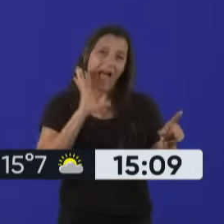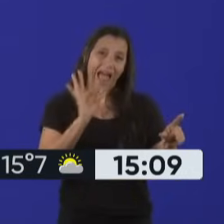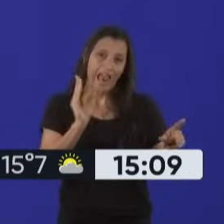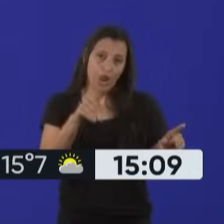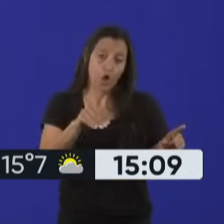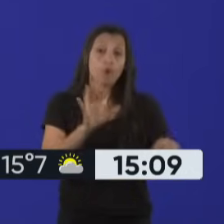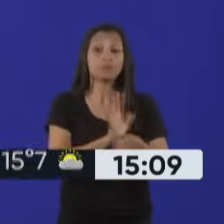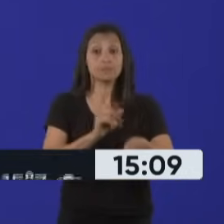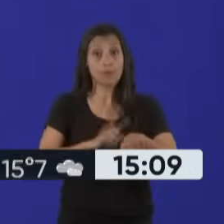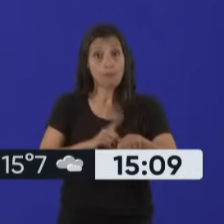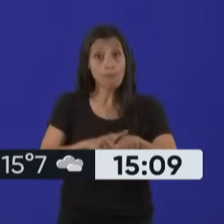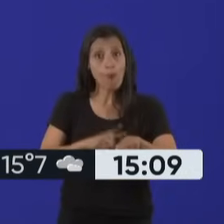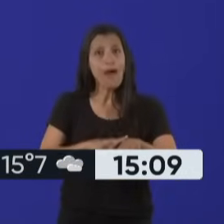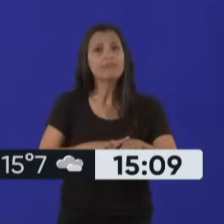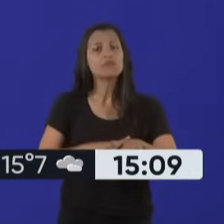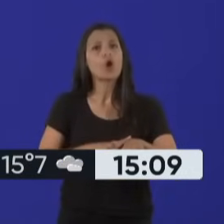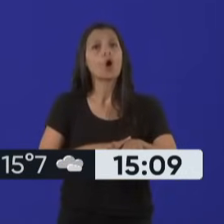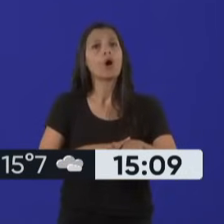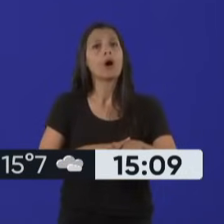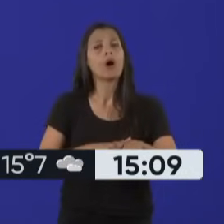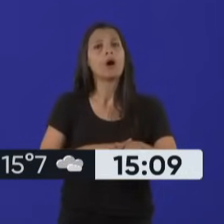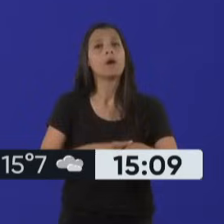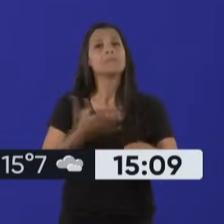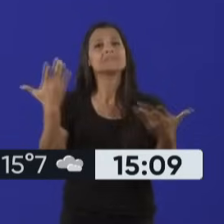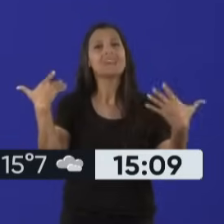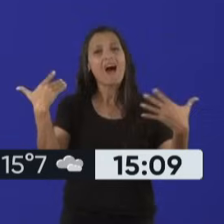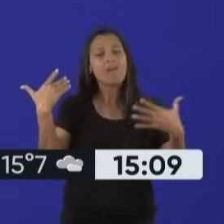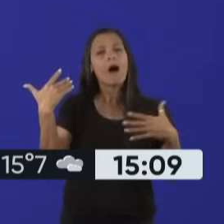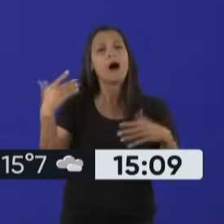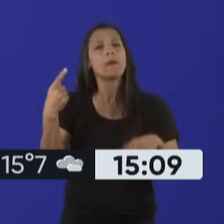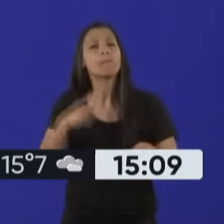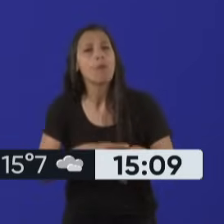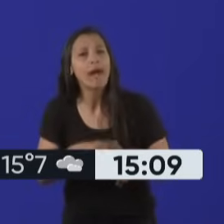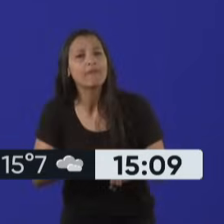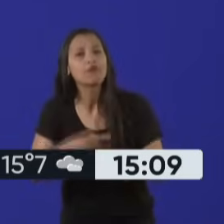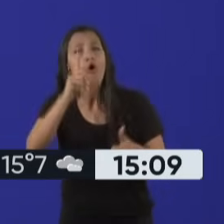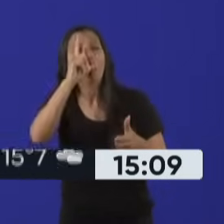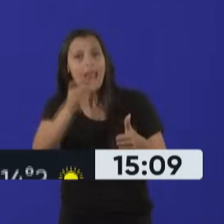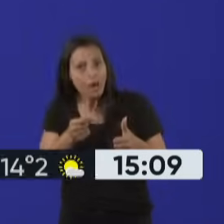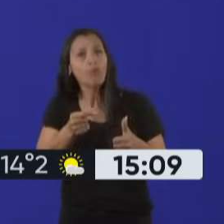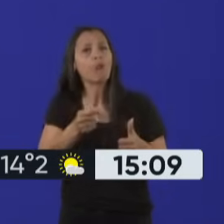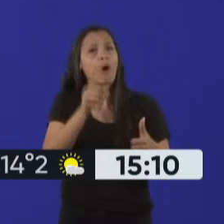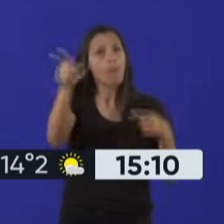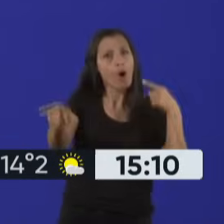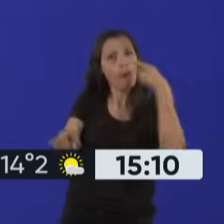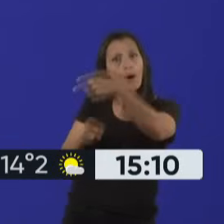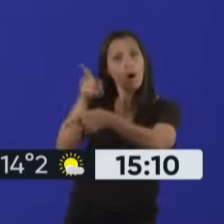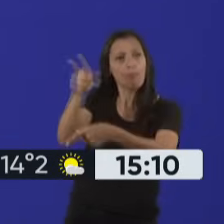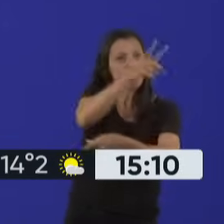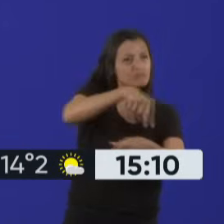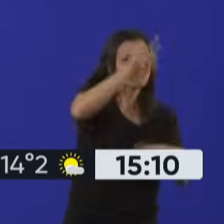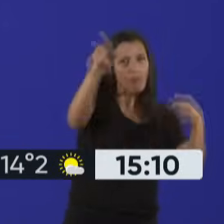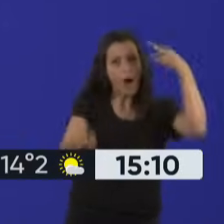Cuando le empezaron a torpedear el barco a De la Rúa, fue porque quiso hacer la reforma laboral. No sea cosa que los que